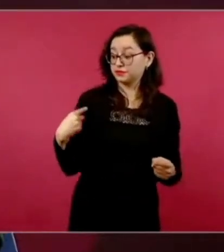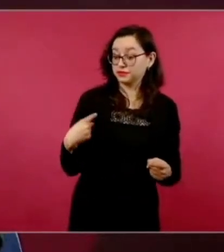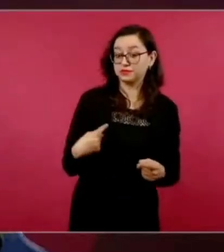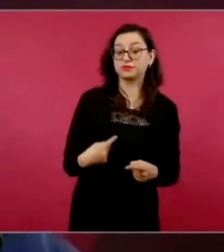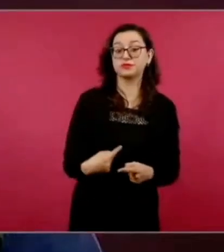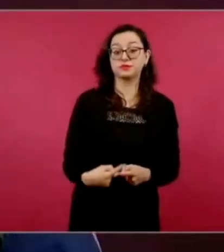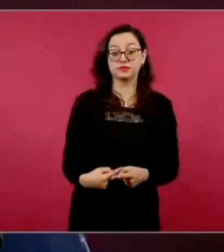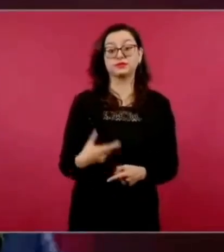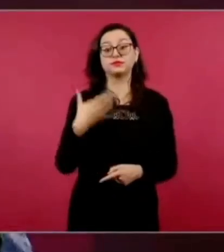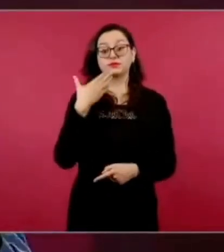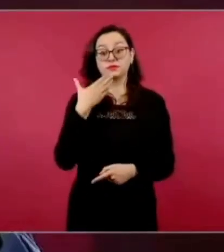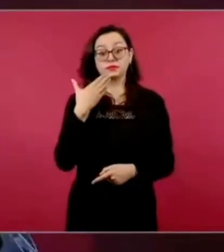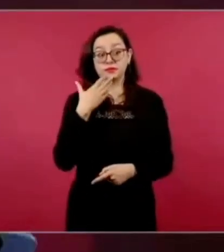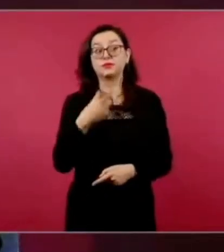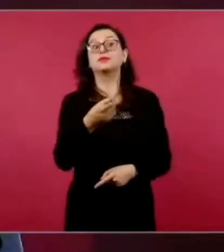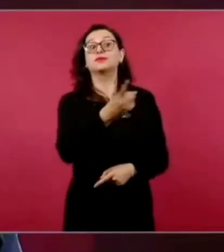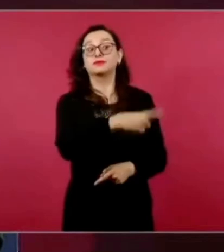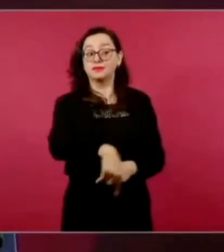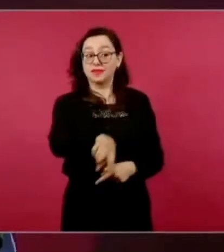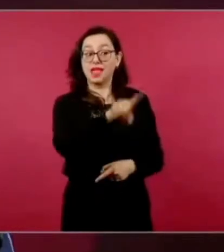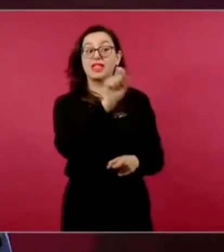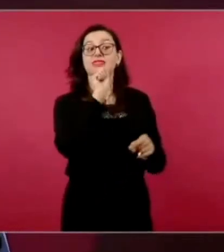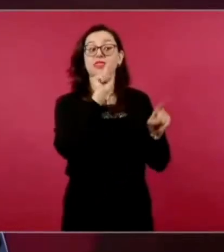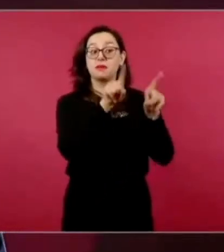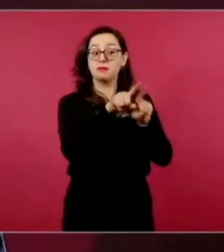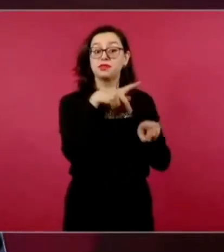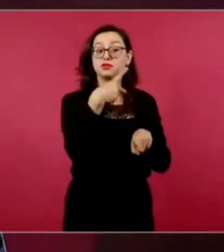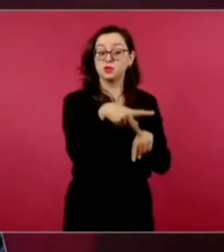si les ha ido bien a ellos,